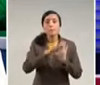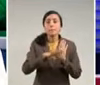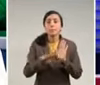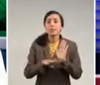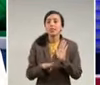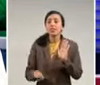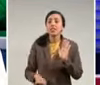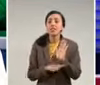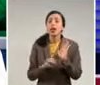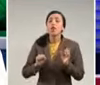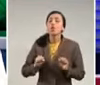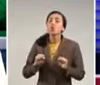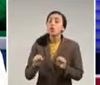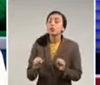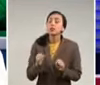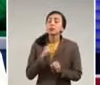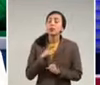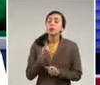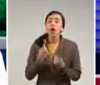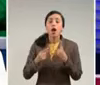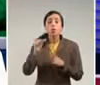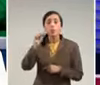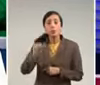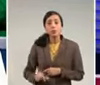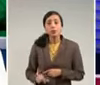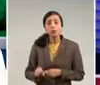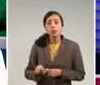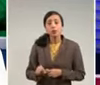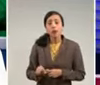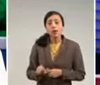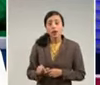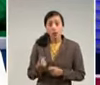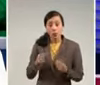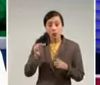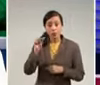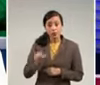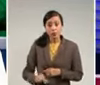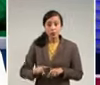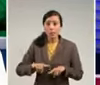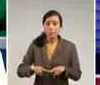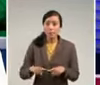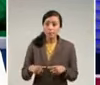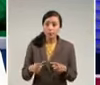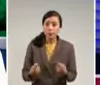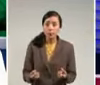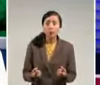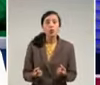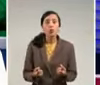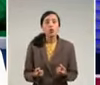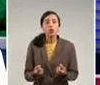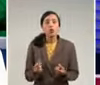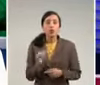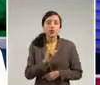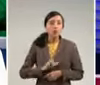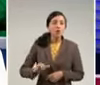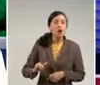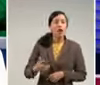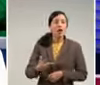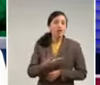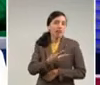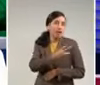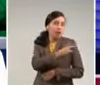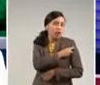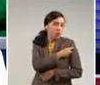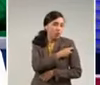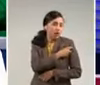fuertes con aquellas personas que lamentablemente por los conceptos, por las corrientes antivacunas, pues teniendo